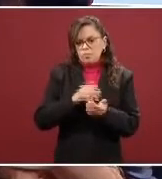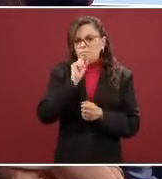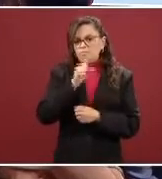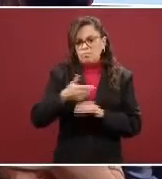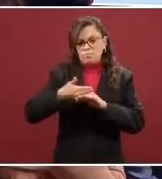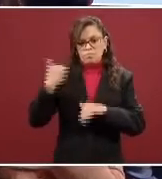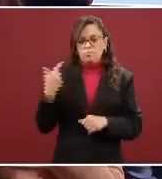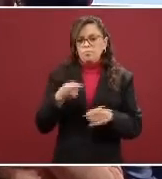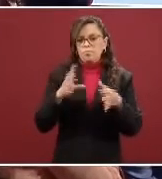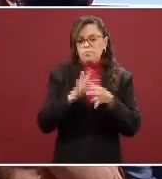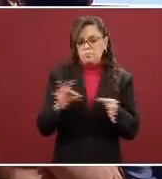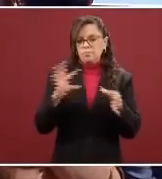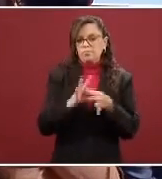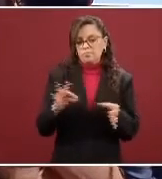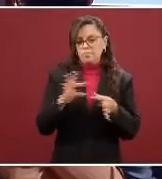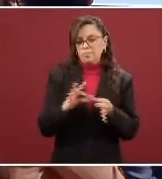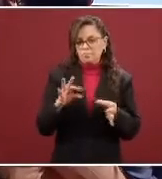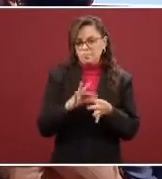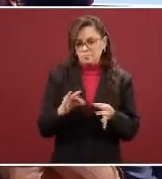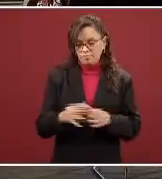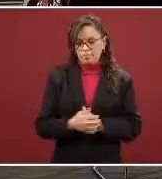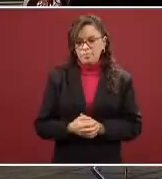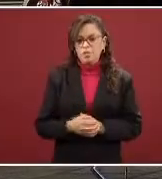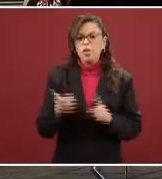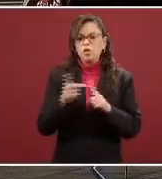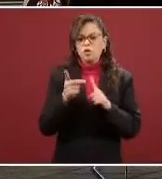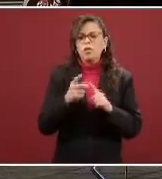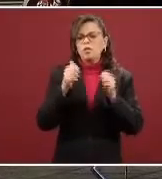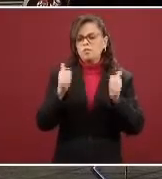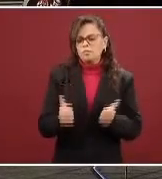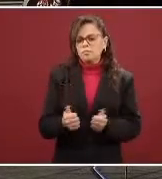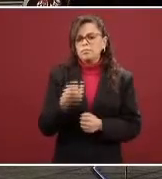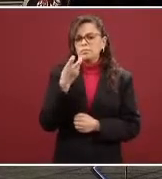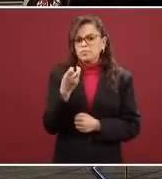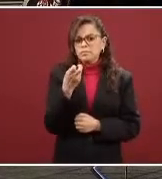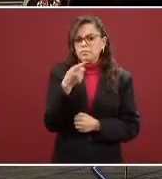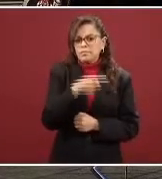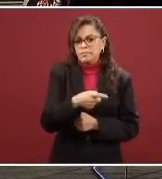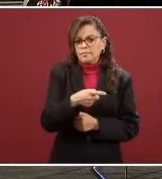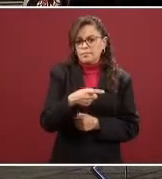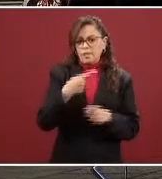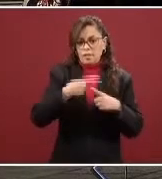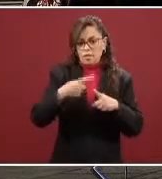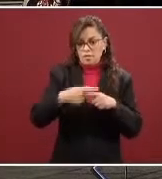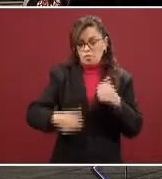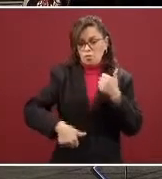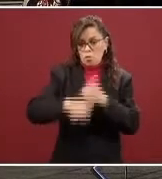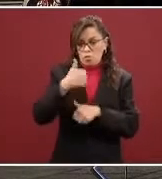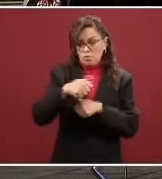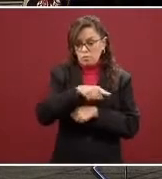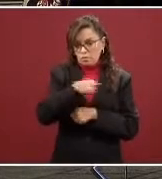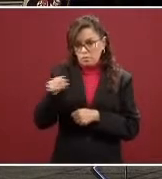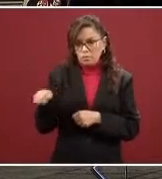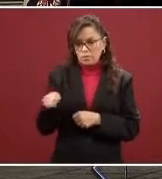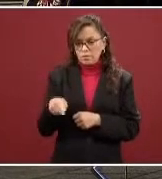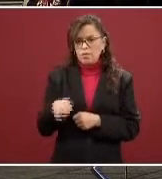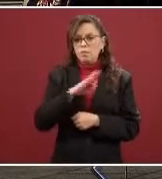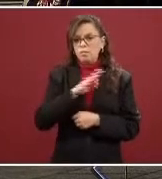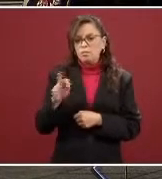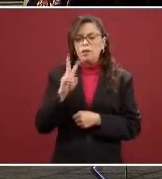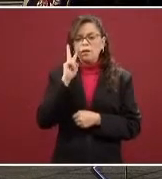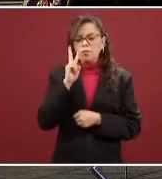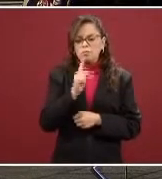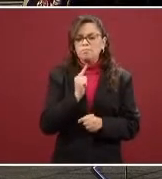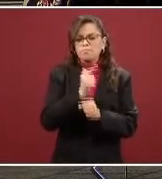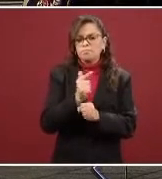como el escenario 1. ¿Dónde están distribuidos estos 11 casos asociados a importación? Los pueden encontrar también en la